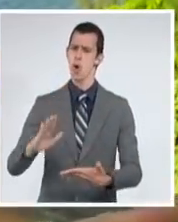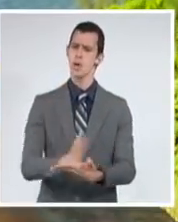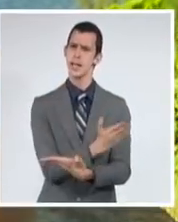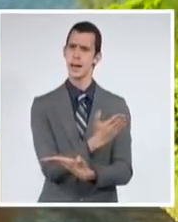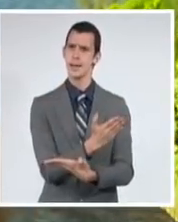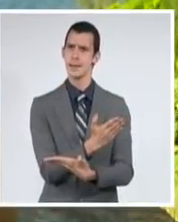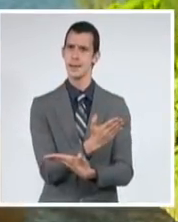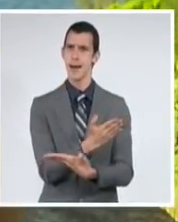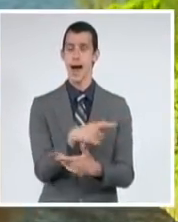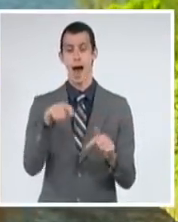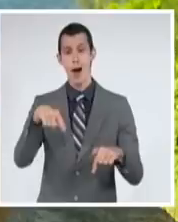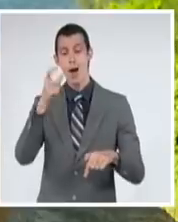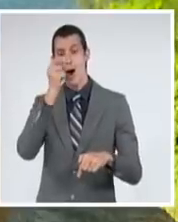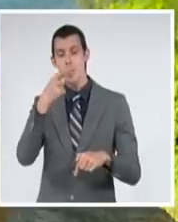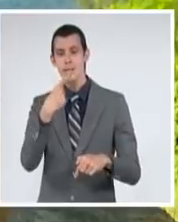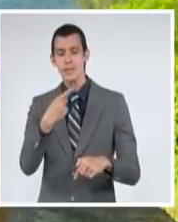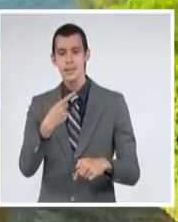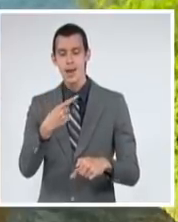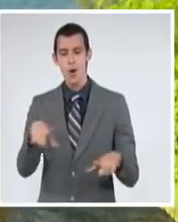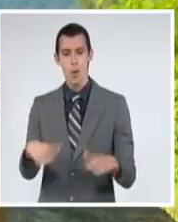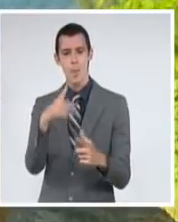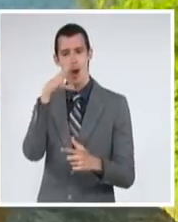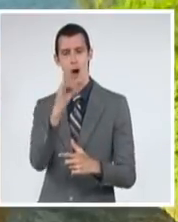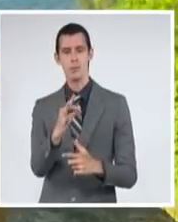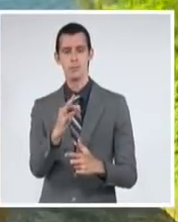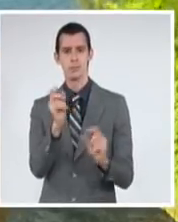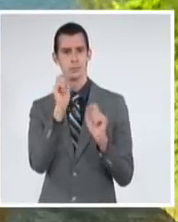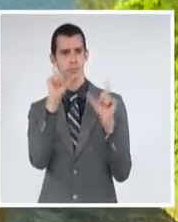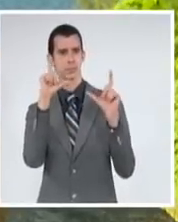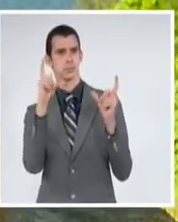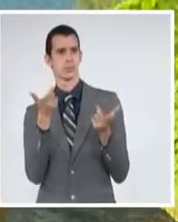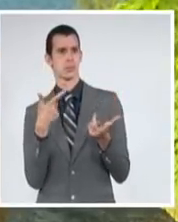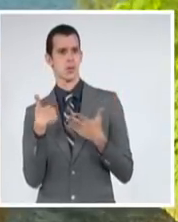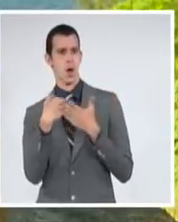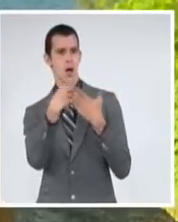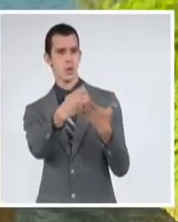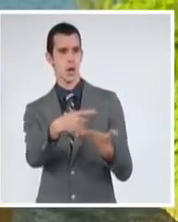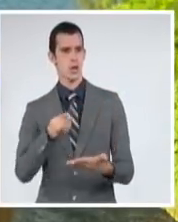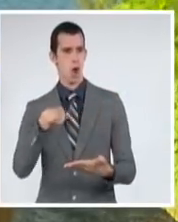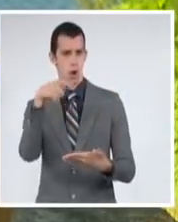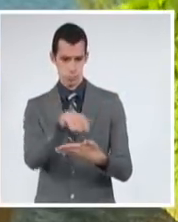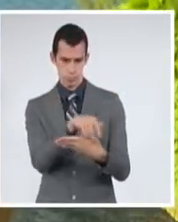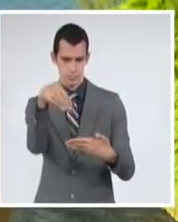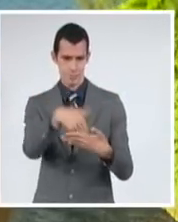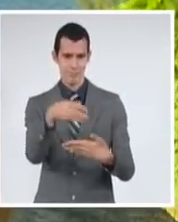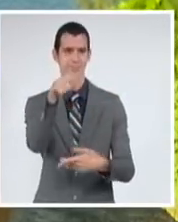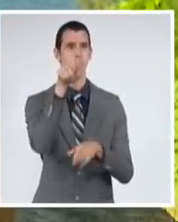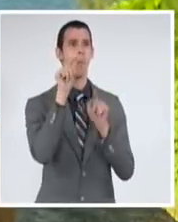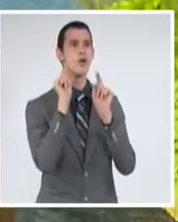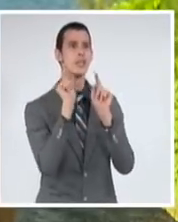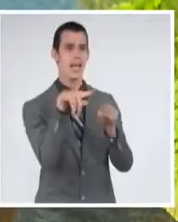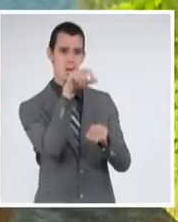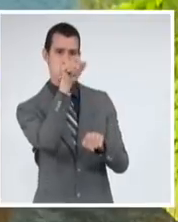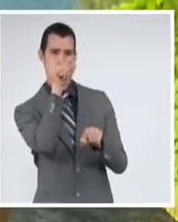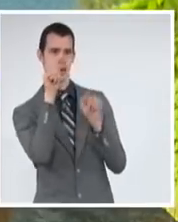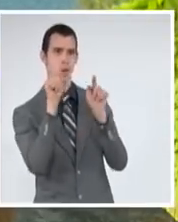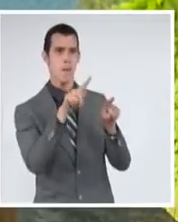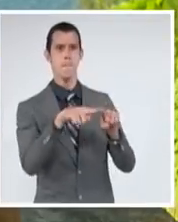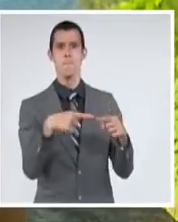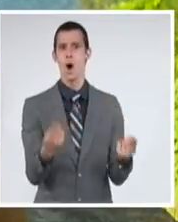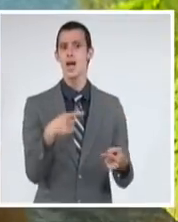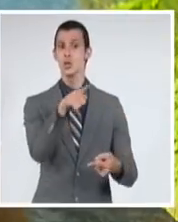Bueno, resulta que ahora no lo quita, porque ahora está en la dinámica de oír